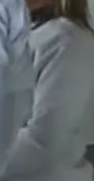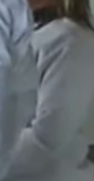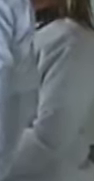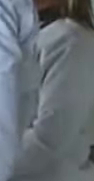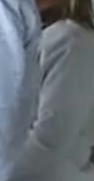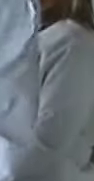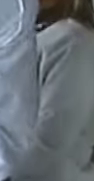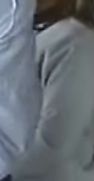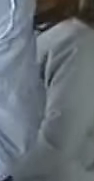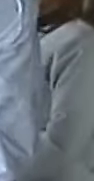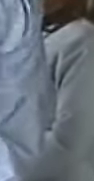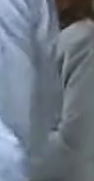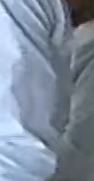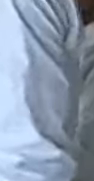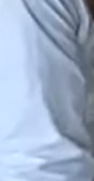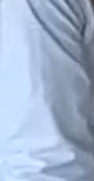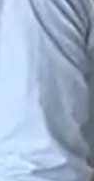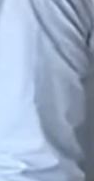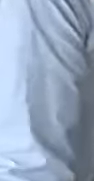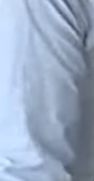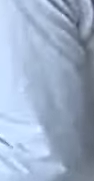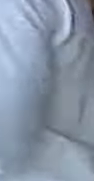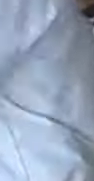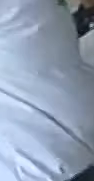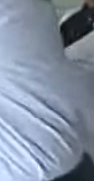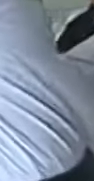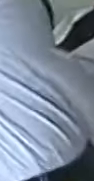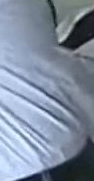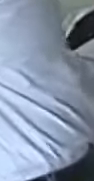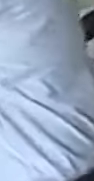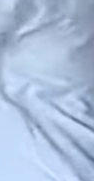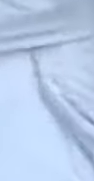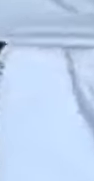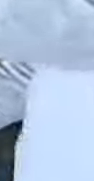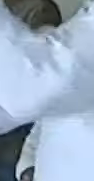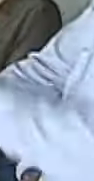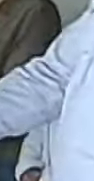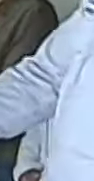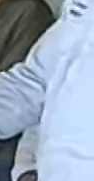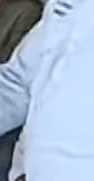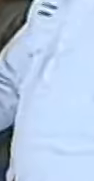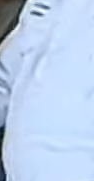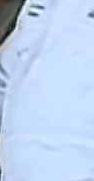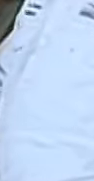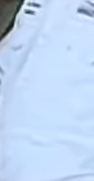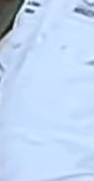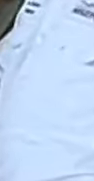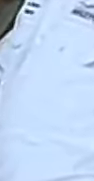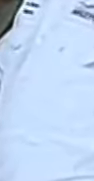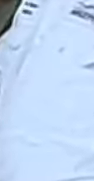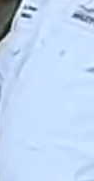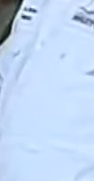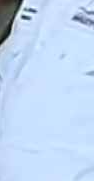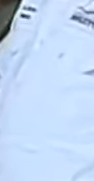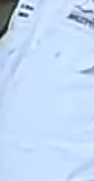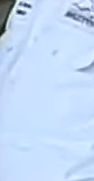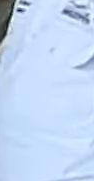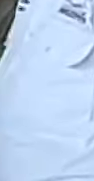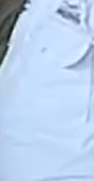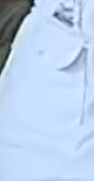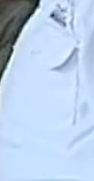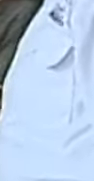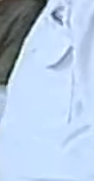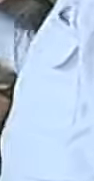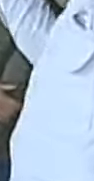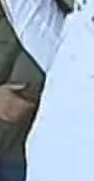salud dotadas con la más alta tecnología en la clínica Doctor José María Vargas para entregarle al pueblo áreas que ofrecerán